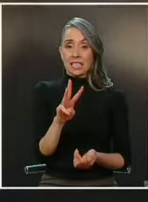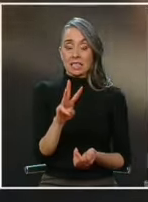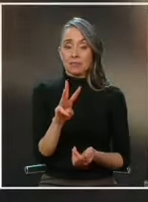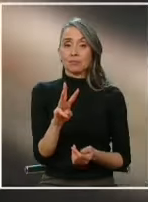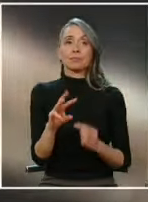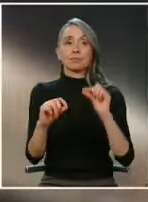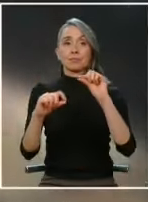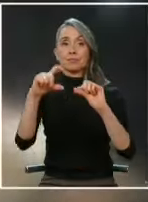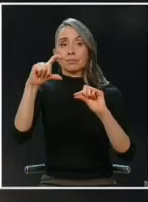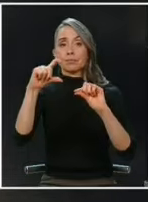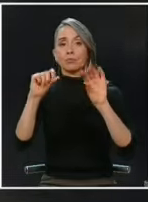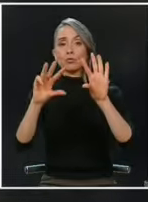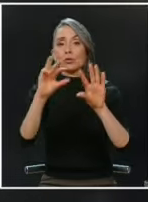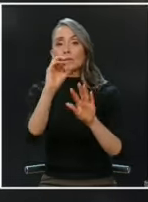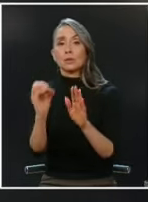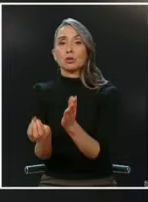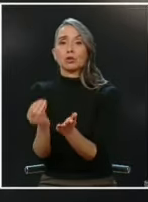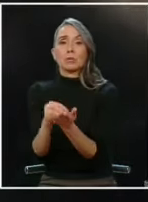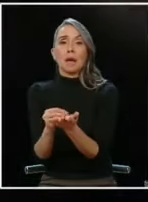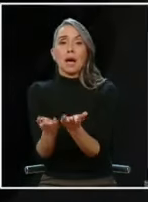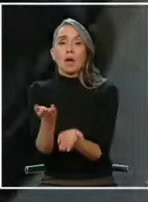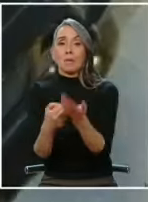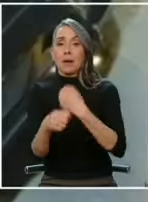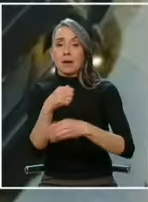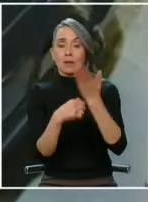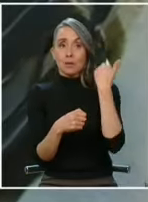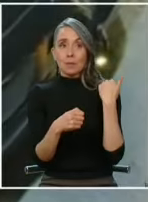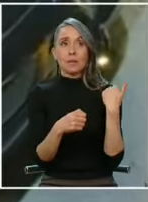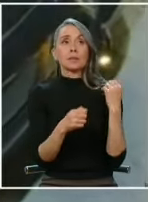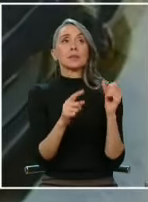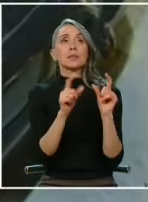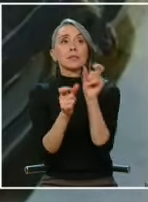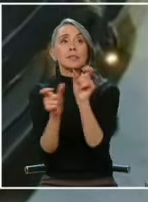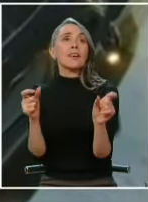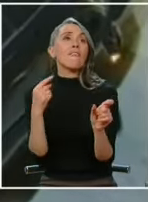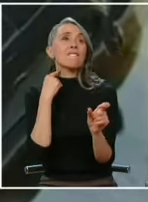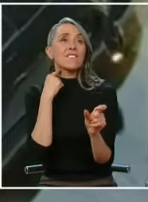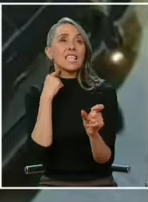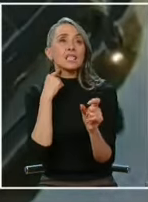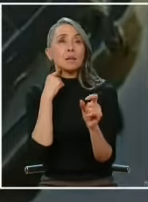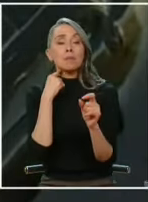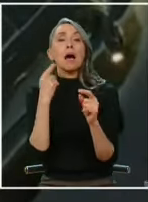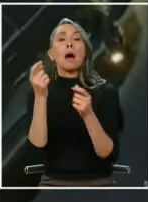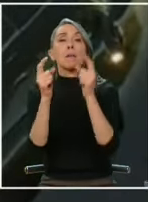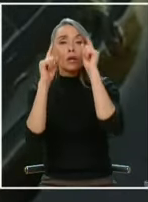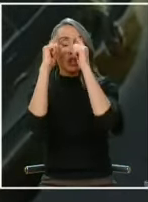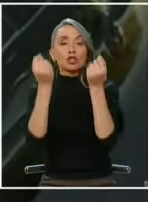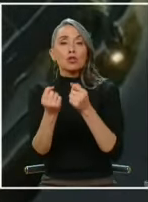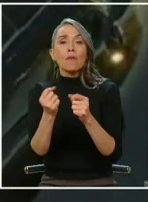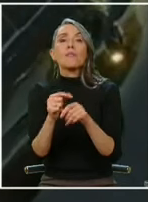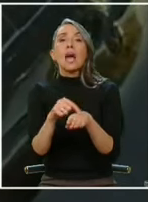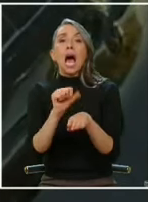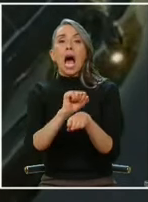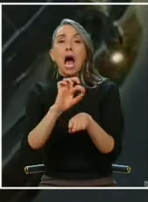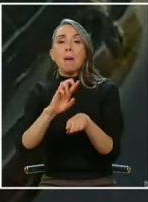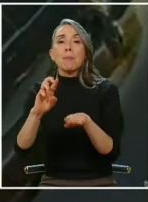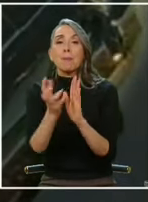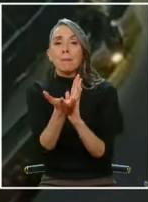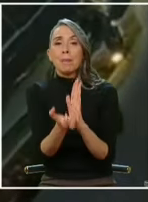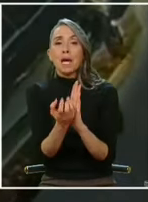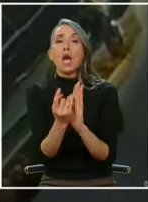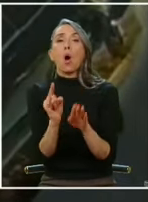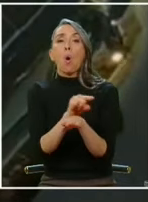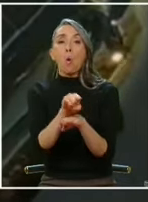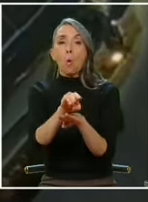representa un ala del 99% algunas de esas víctimas son conductores de aplicación Uber por ejemplo